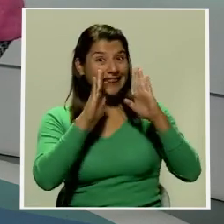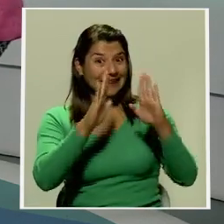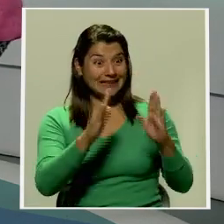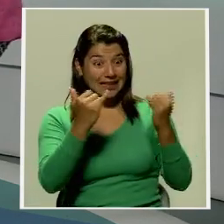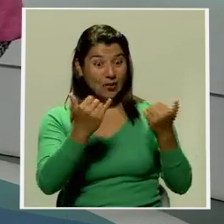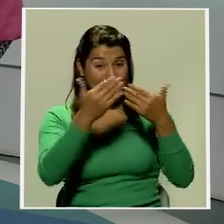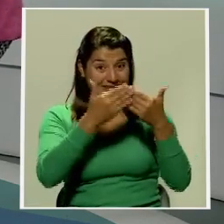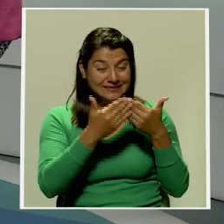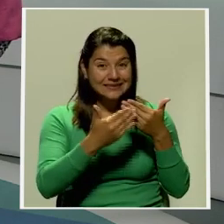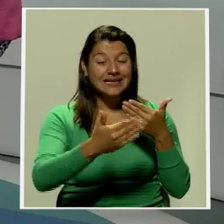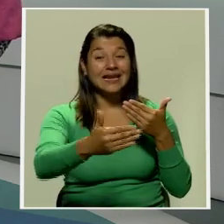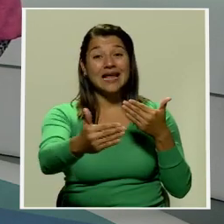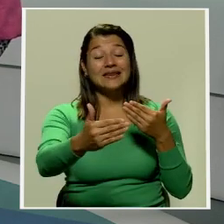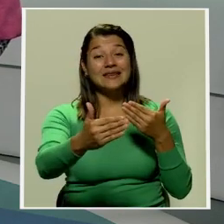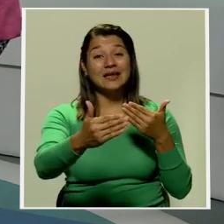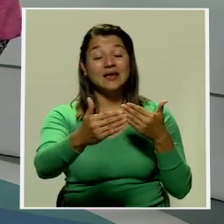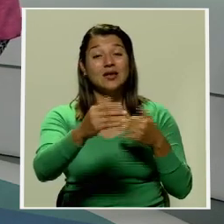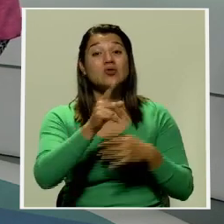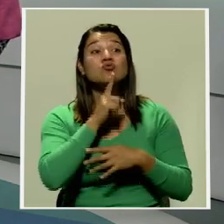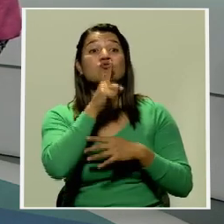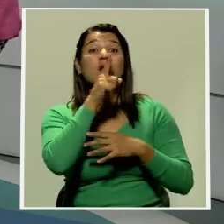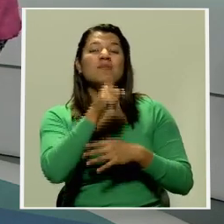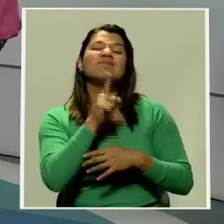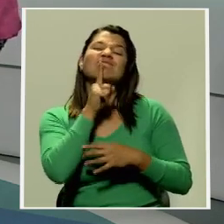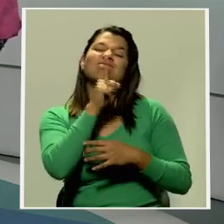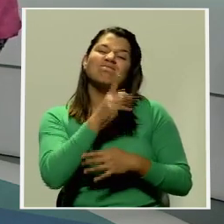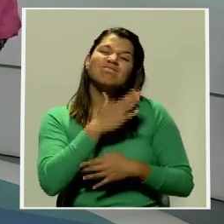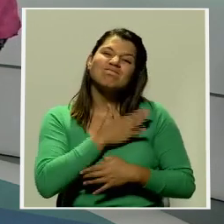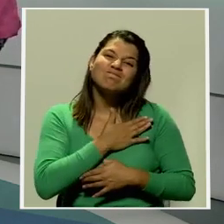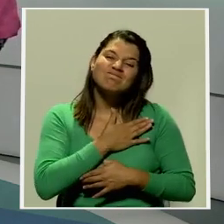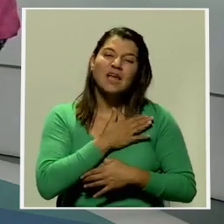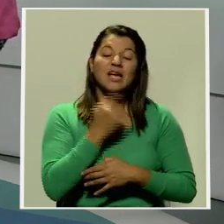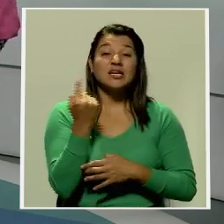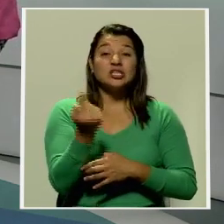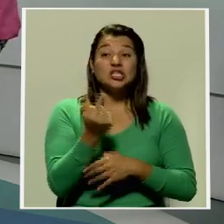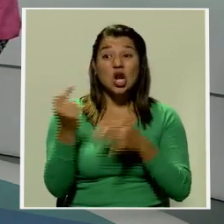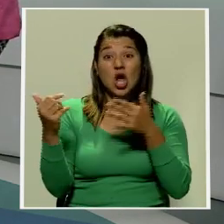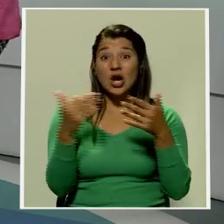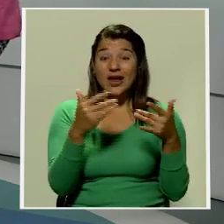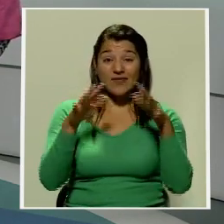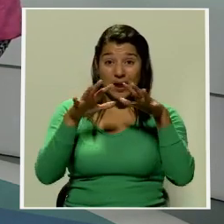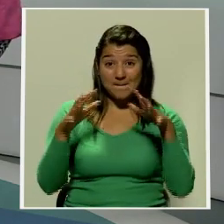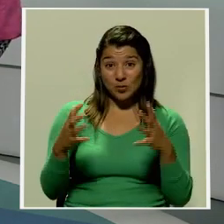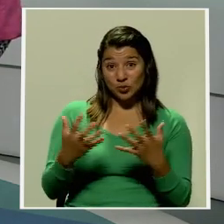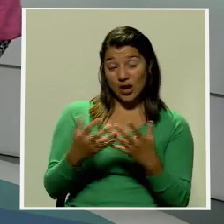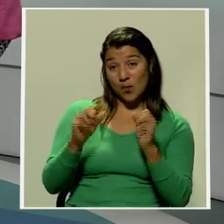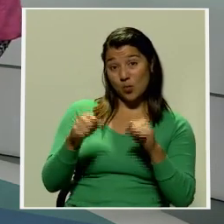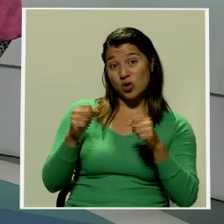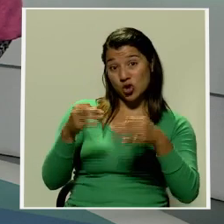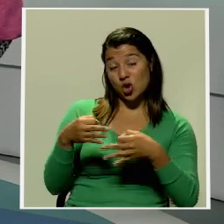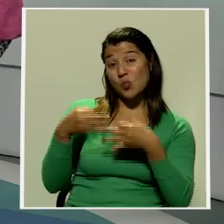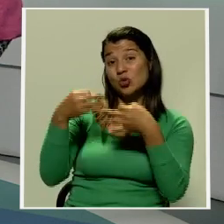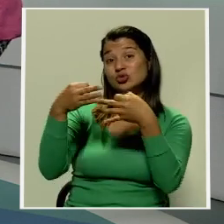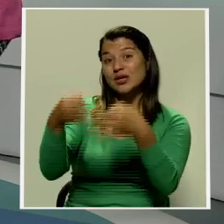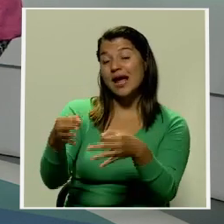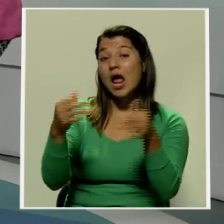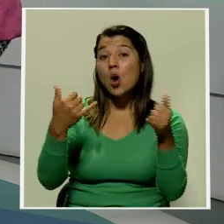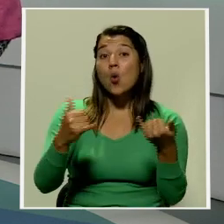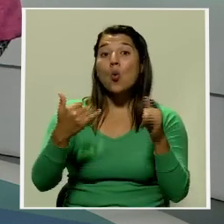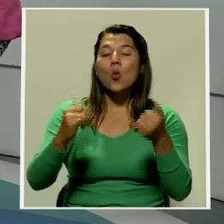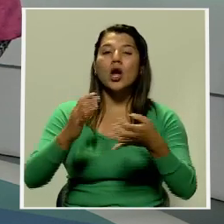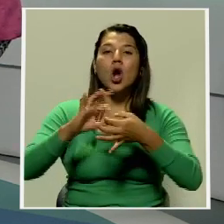meses. Realmente sería una pena, solo las guerras mundiales han postergado Correcto. Los Juegos